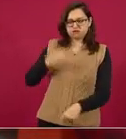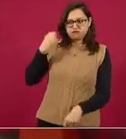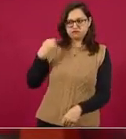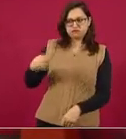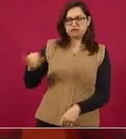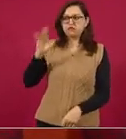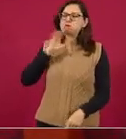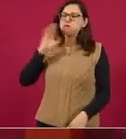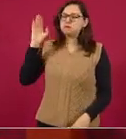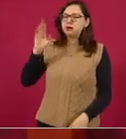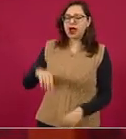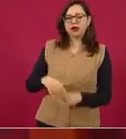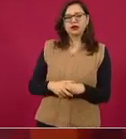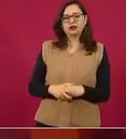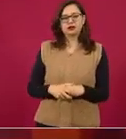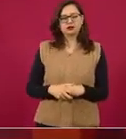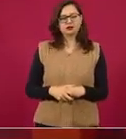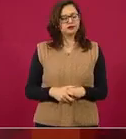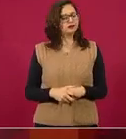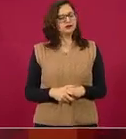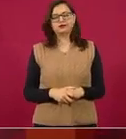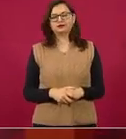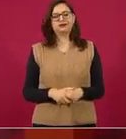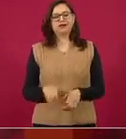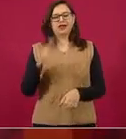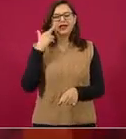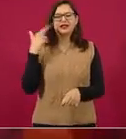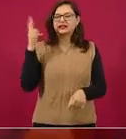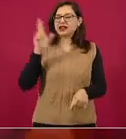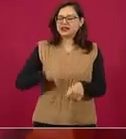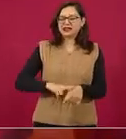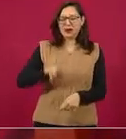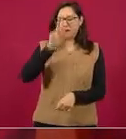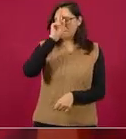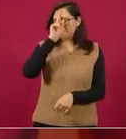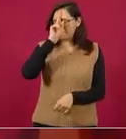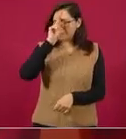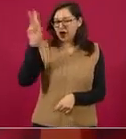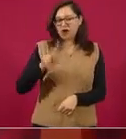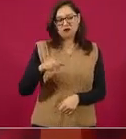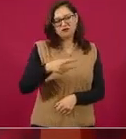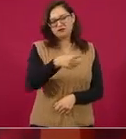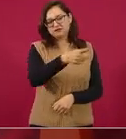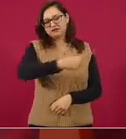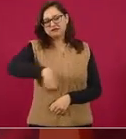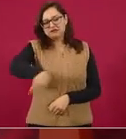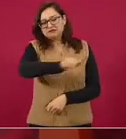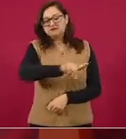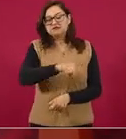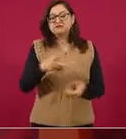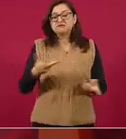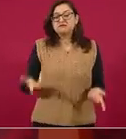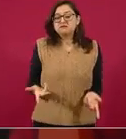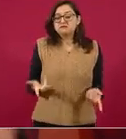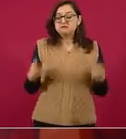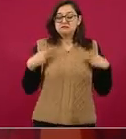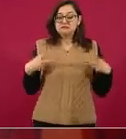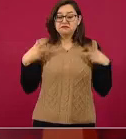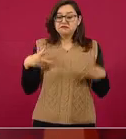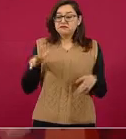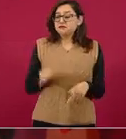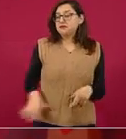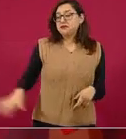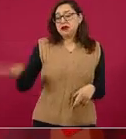Los grandes ladrones ni siquiera perdían su respetabilidad. Miren cómo dejaron